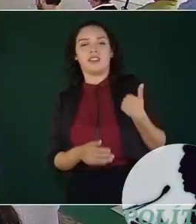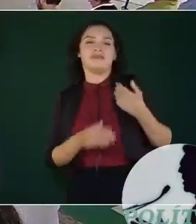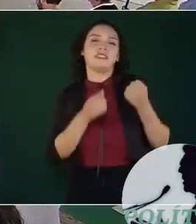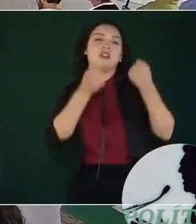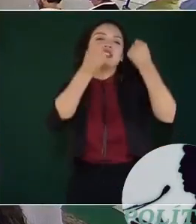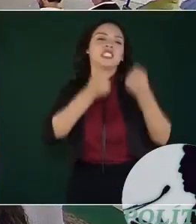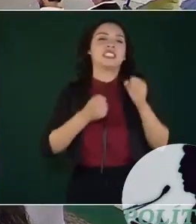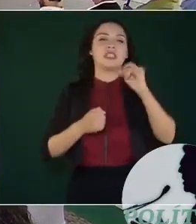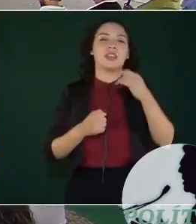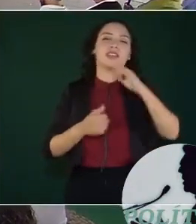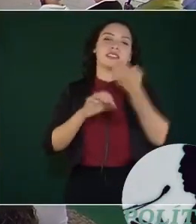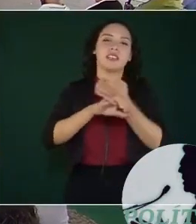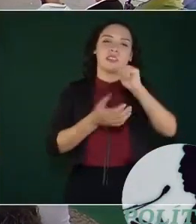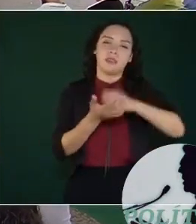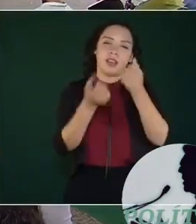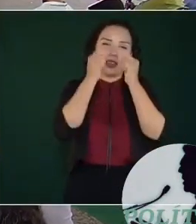de Tamaulipas. Muchas gracias.